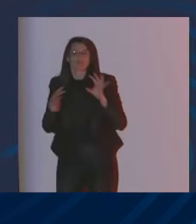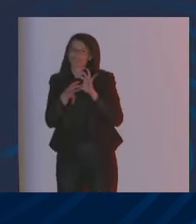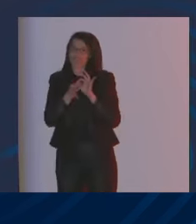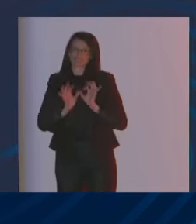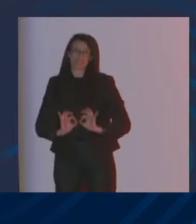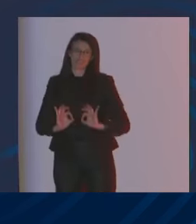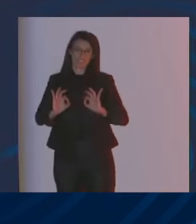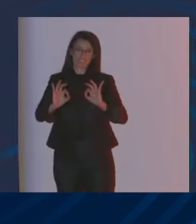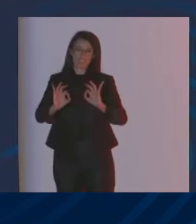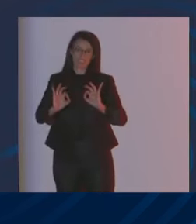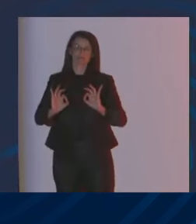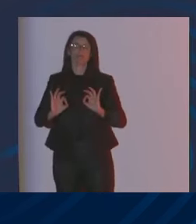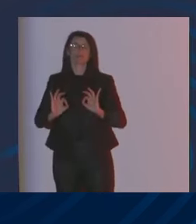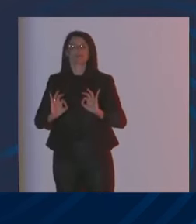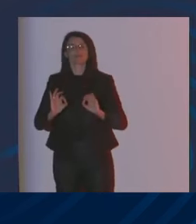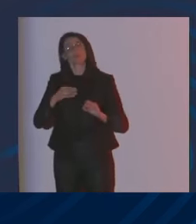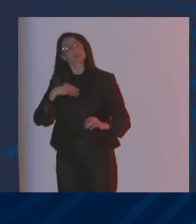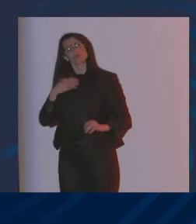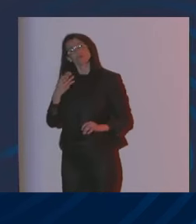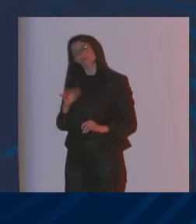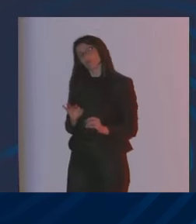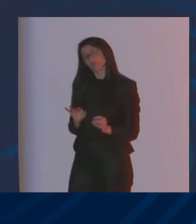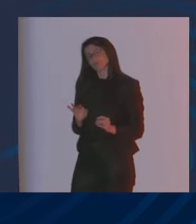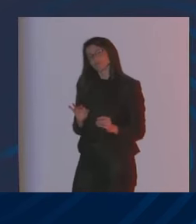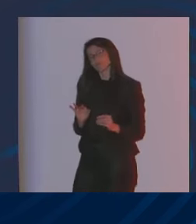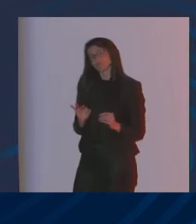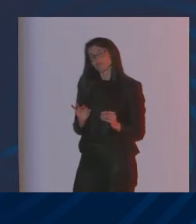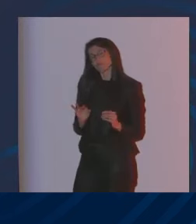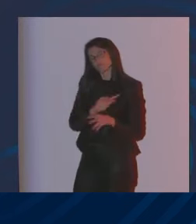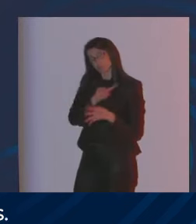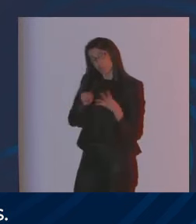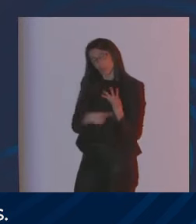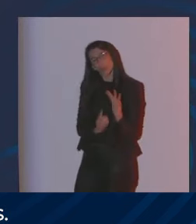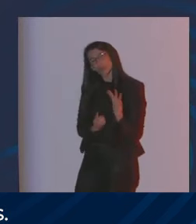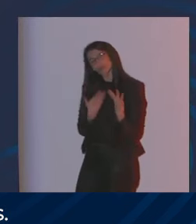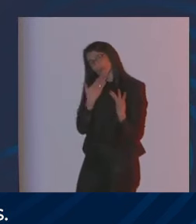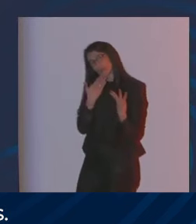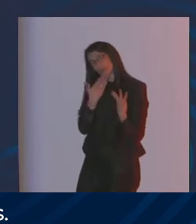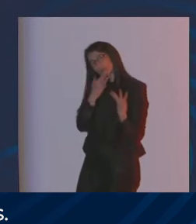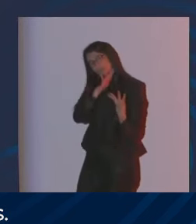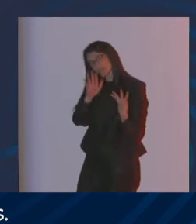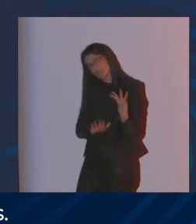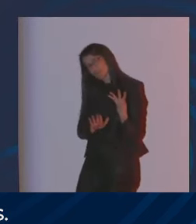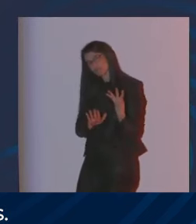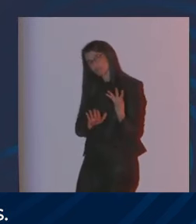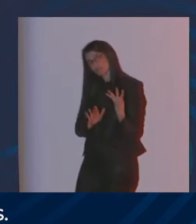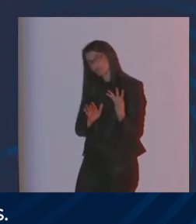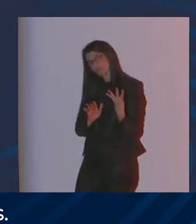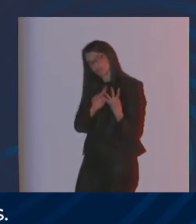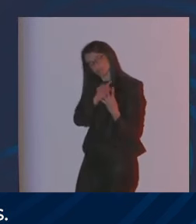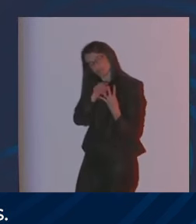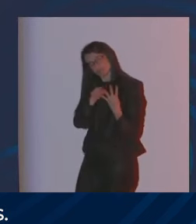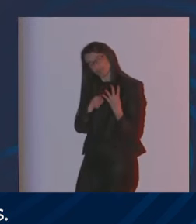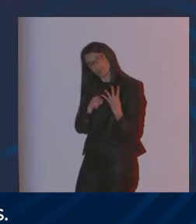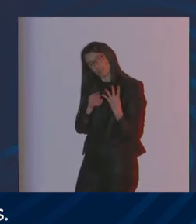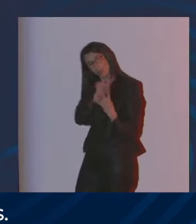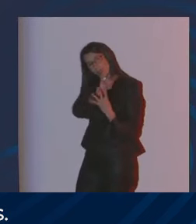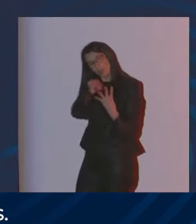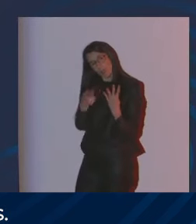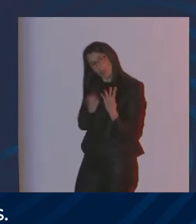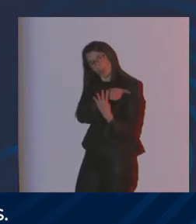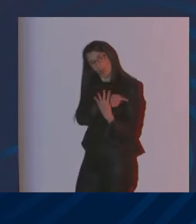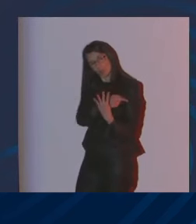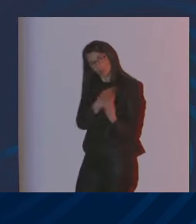especial. Debe ser porque tenemos más o menos la misma edad y hemos vivido muchas cosas